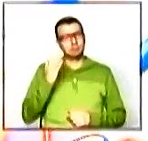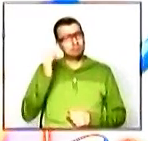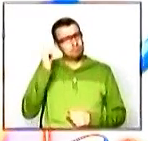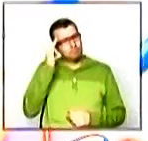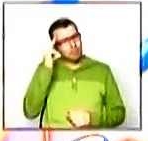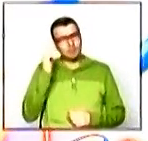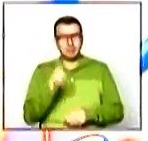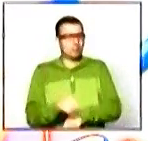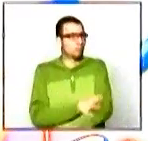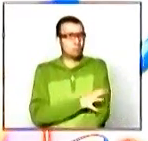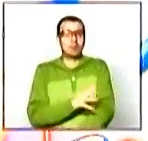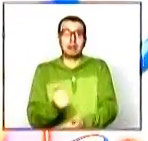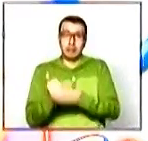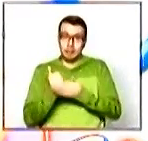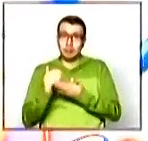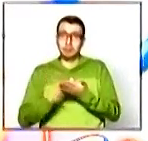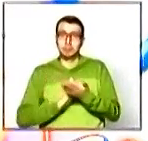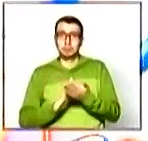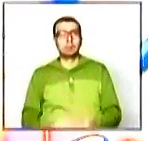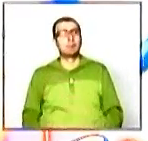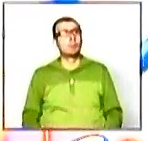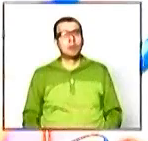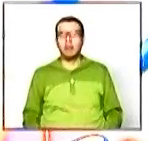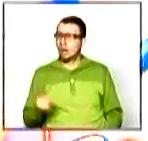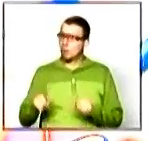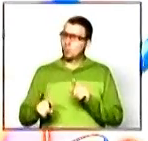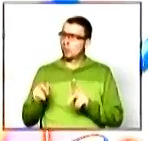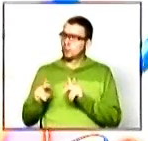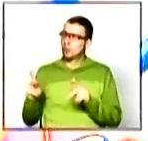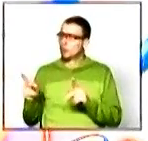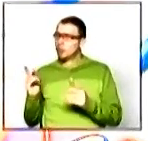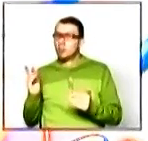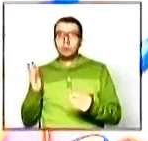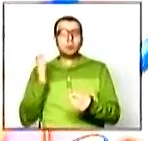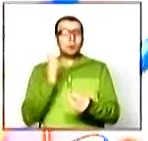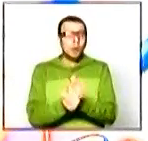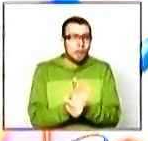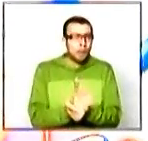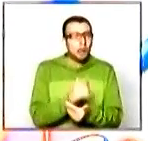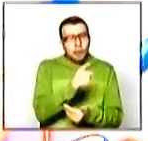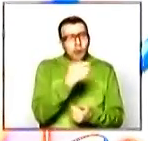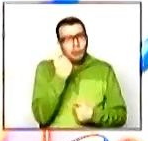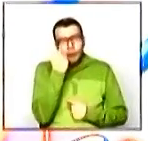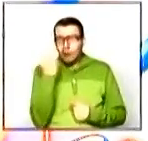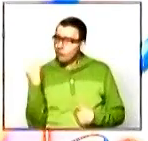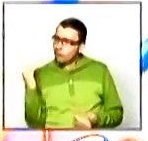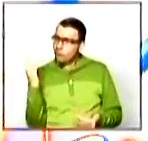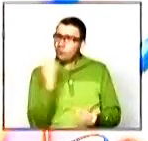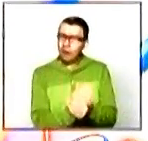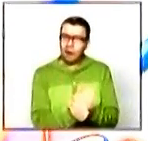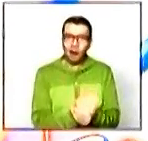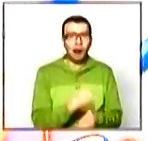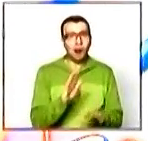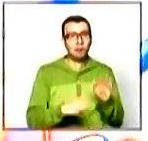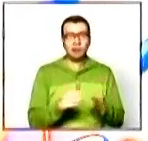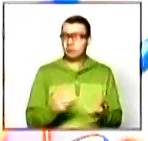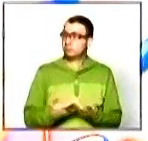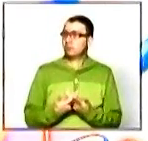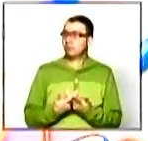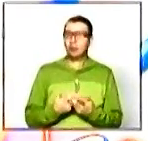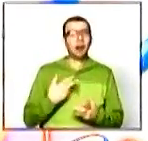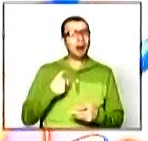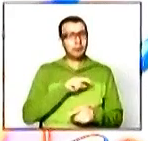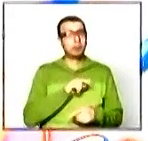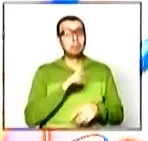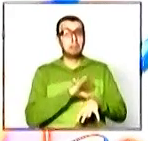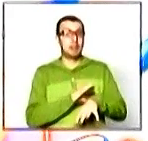Muchas personas llegan a la consulta y nosotros nos encontramos en esa incertidumbre médica que nos pasa a todos los